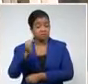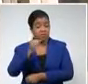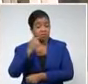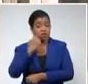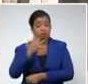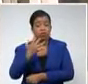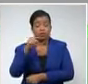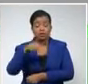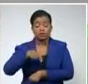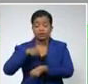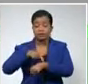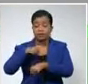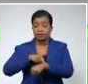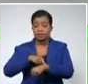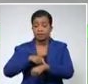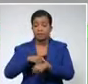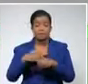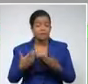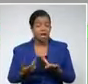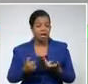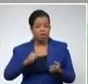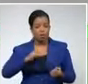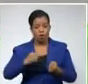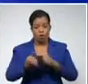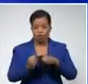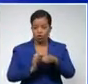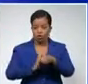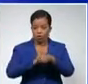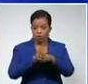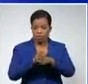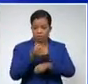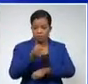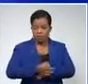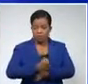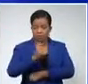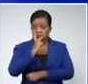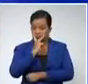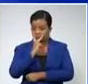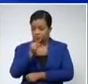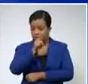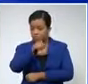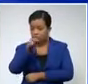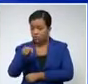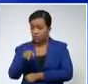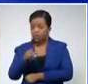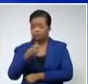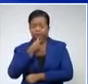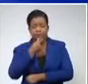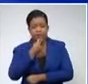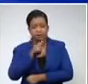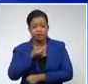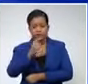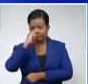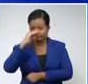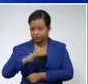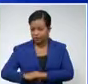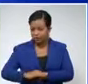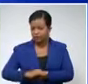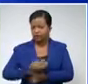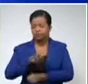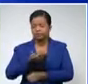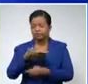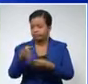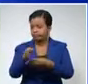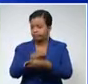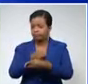en la contención de la enfermedad. De ahí que se garantiza la atención a personas vulnerables en zonas que permanecen en cuarentena,